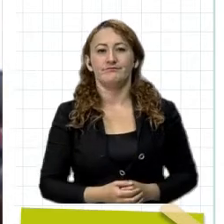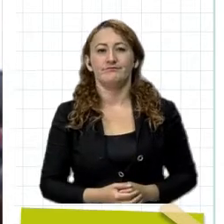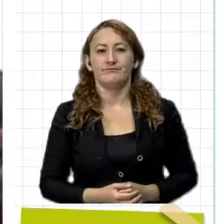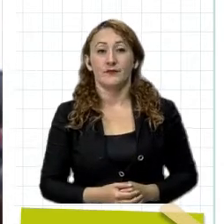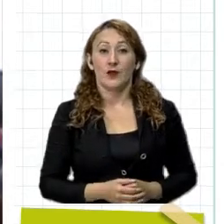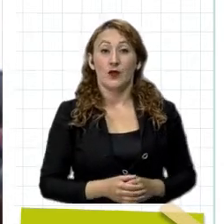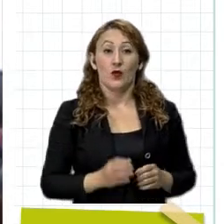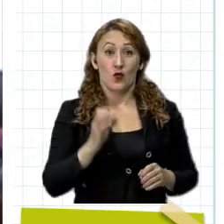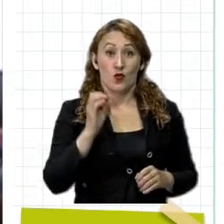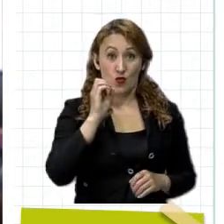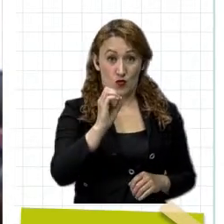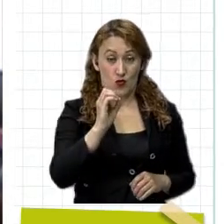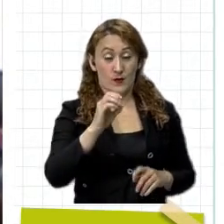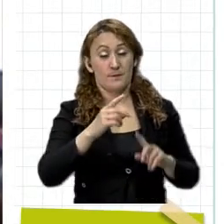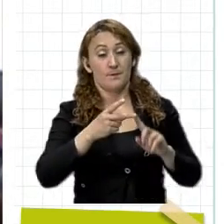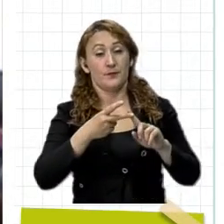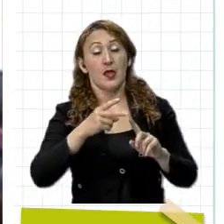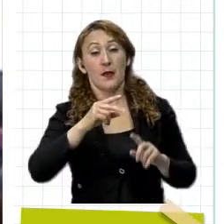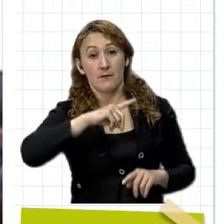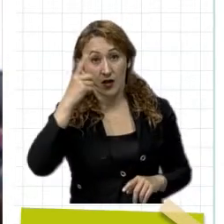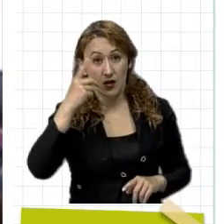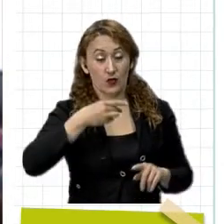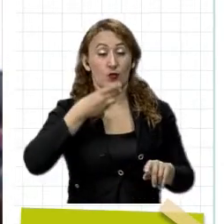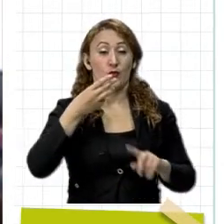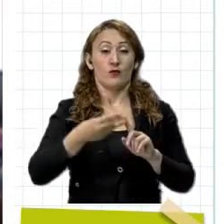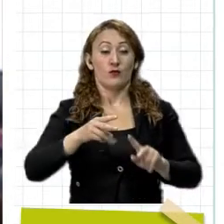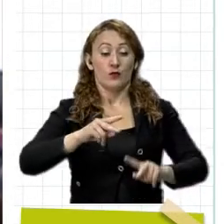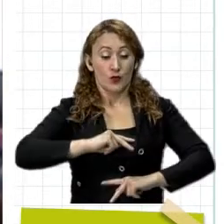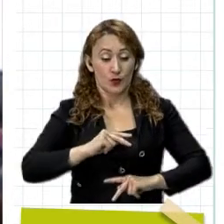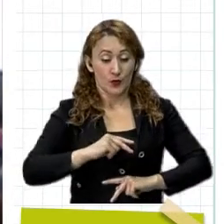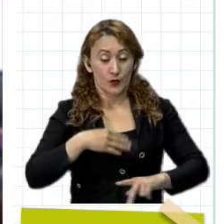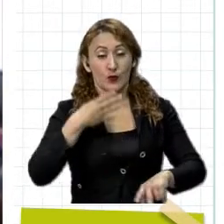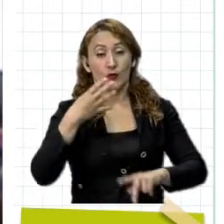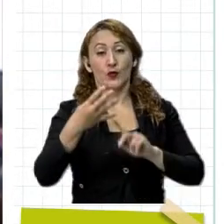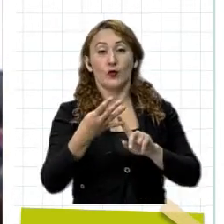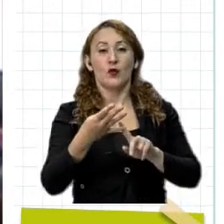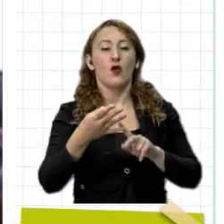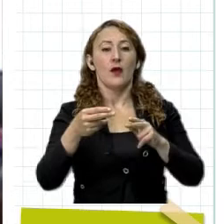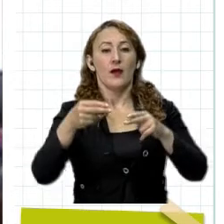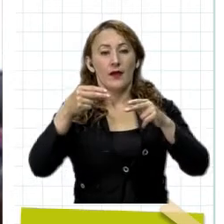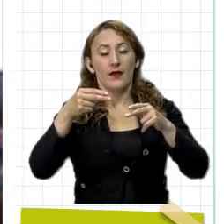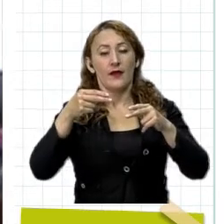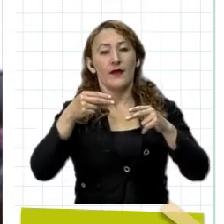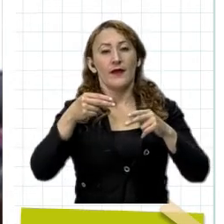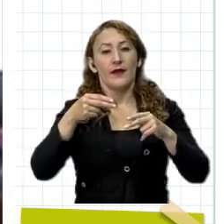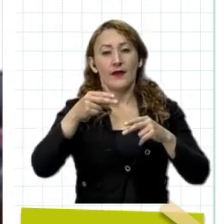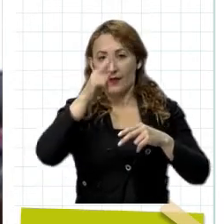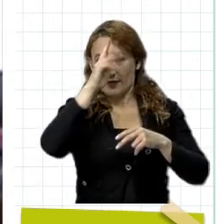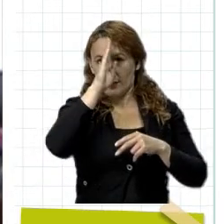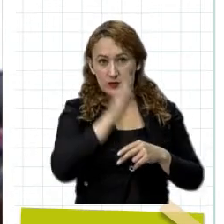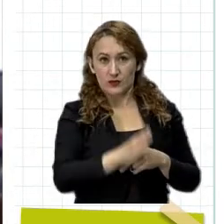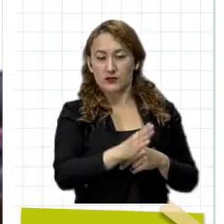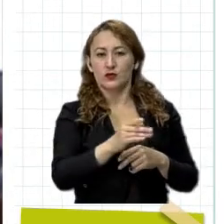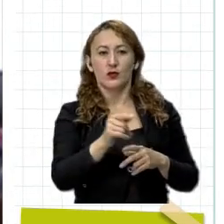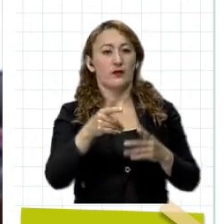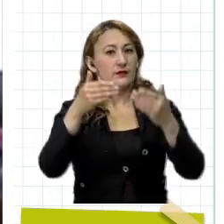varón, blanco, propietario, heterosexual y sin discapacidades.